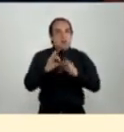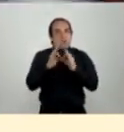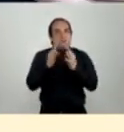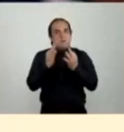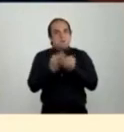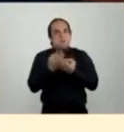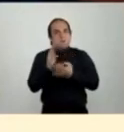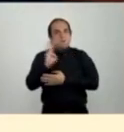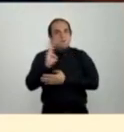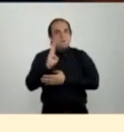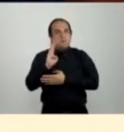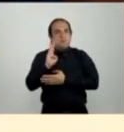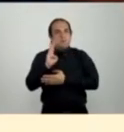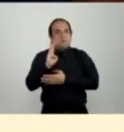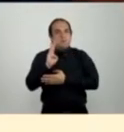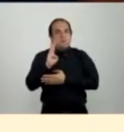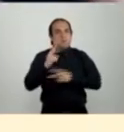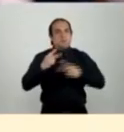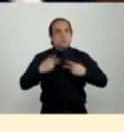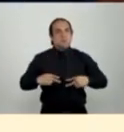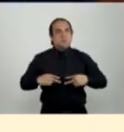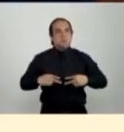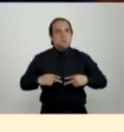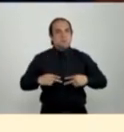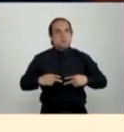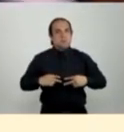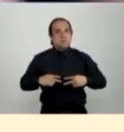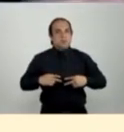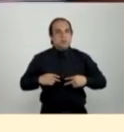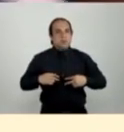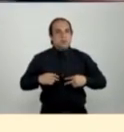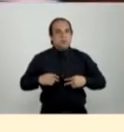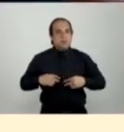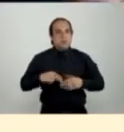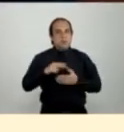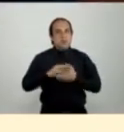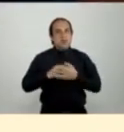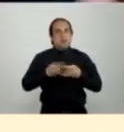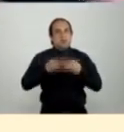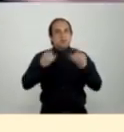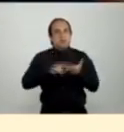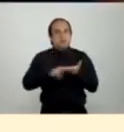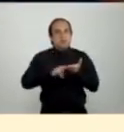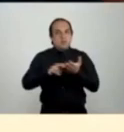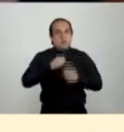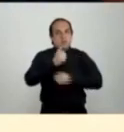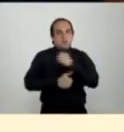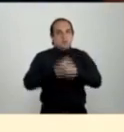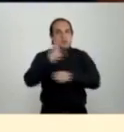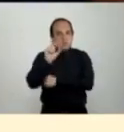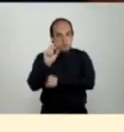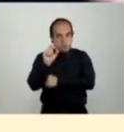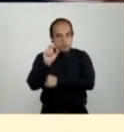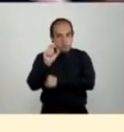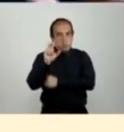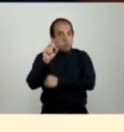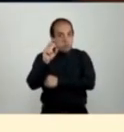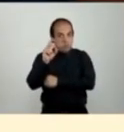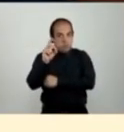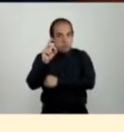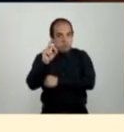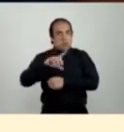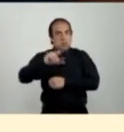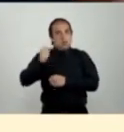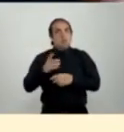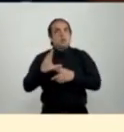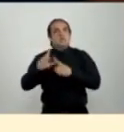de digestión lenta de la novela negra anglosajona de los años 30, que después pasa a Estados Unidos y se vuelve